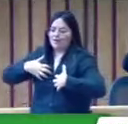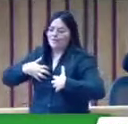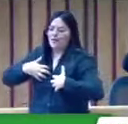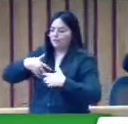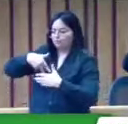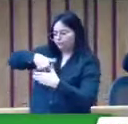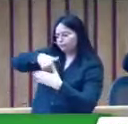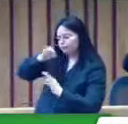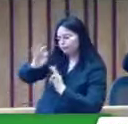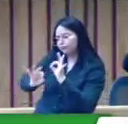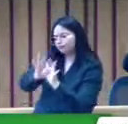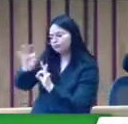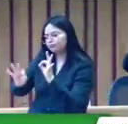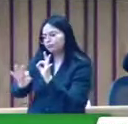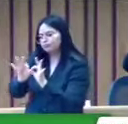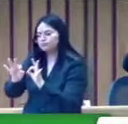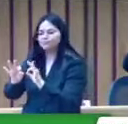con